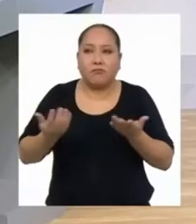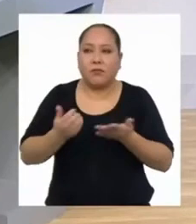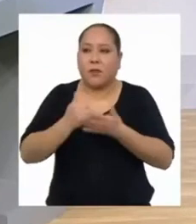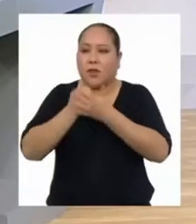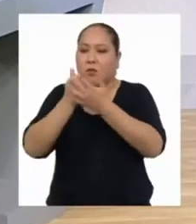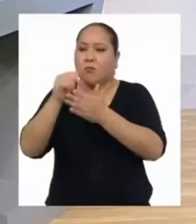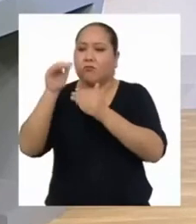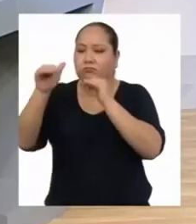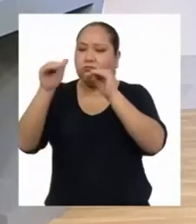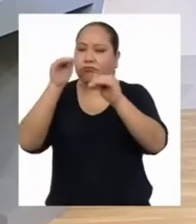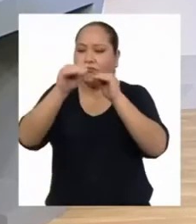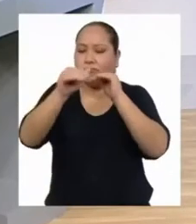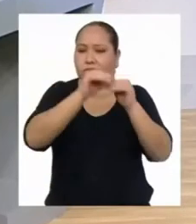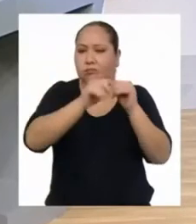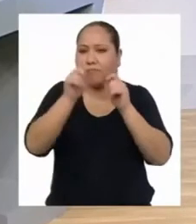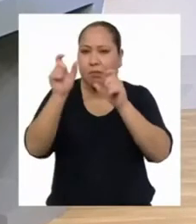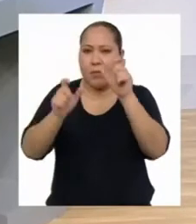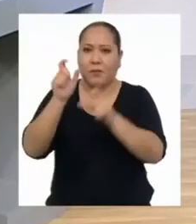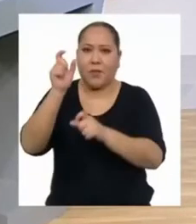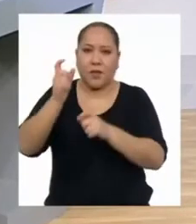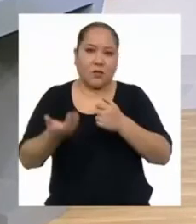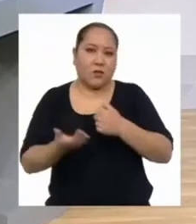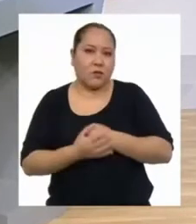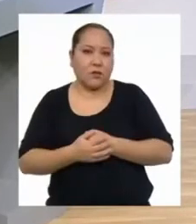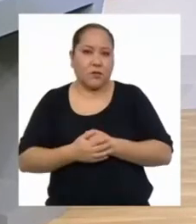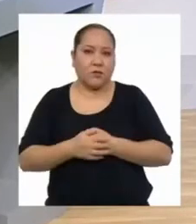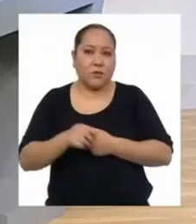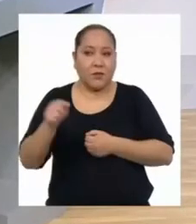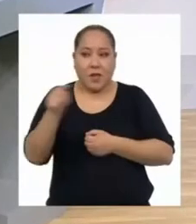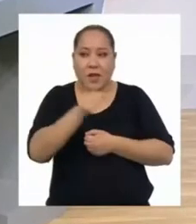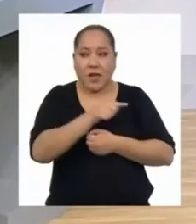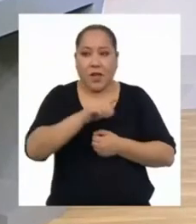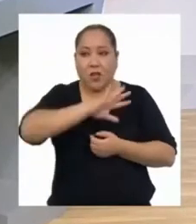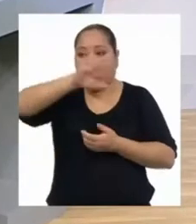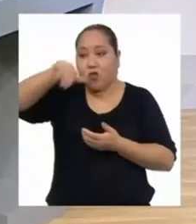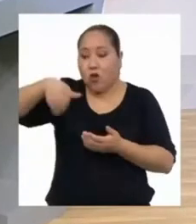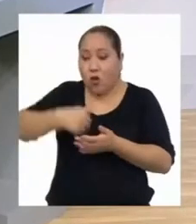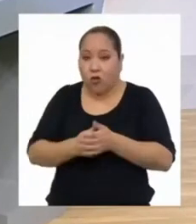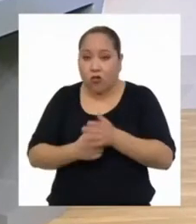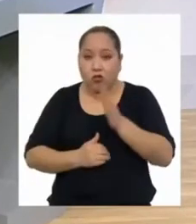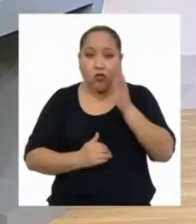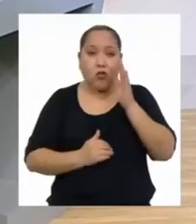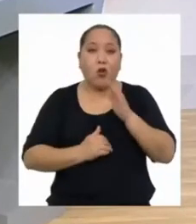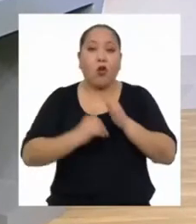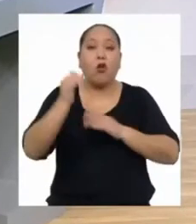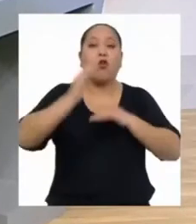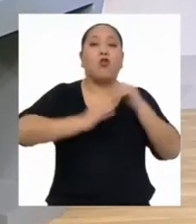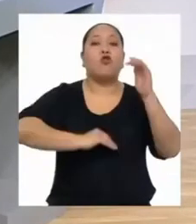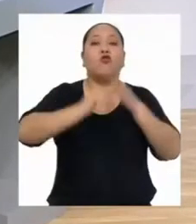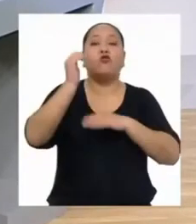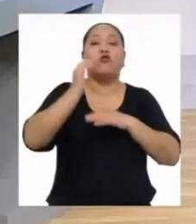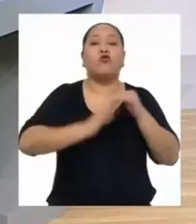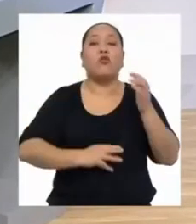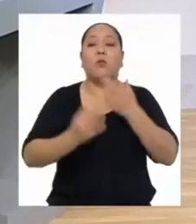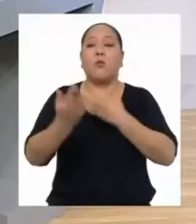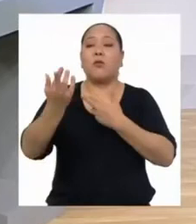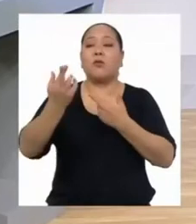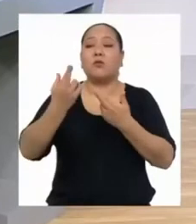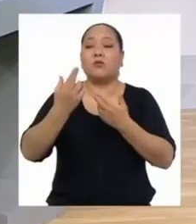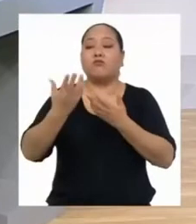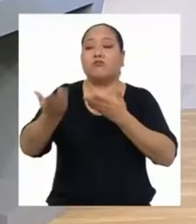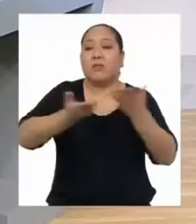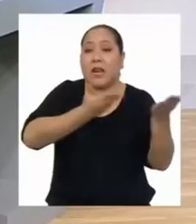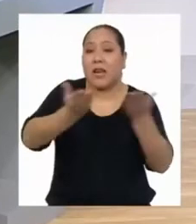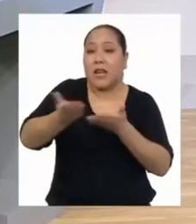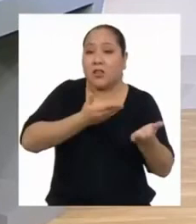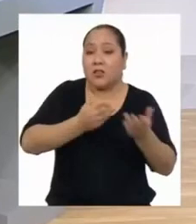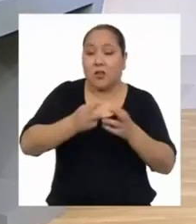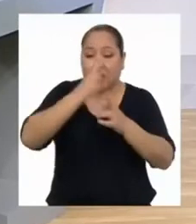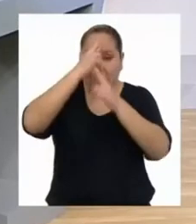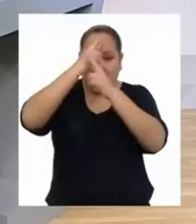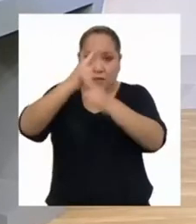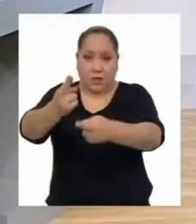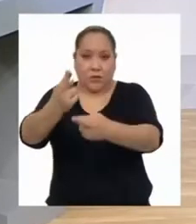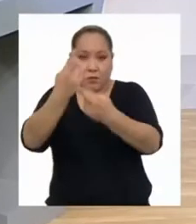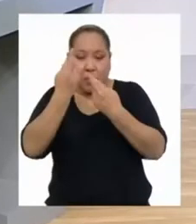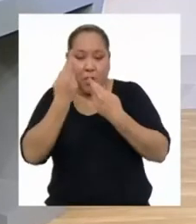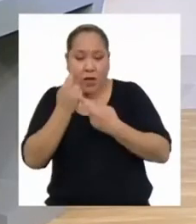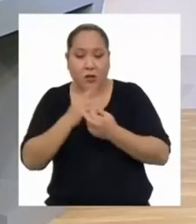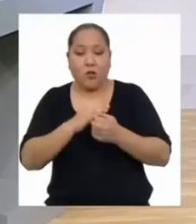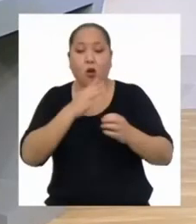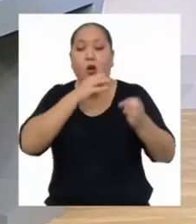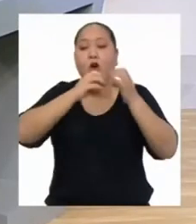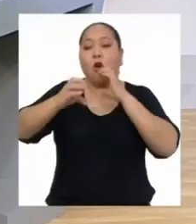personas, de modo que podamos construir relaciones basadas en el respeto, el diálogo y la valoración